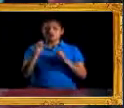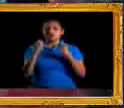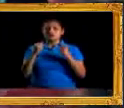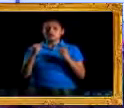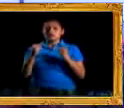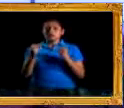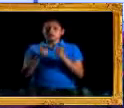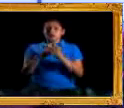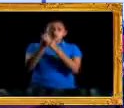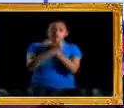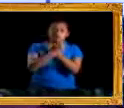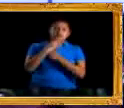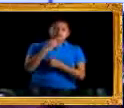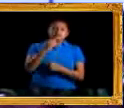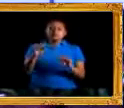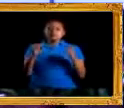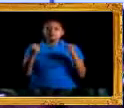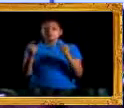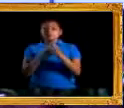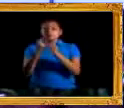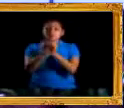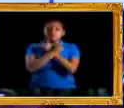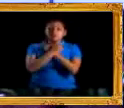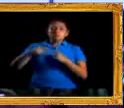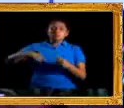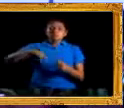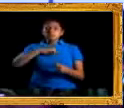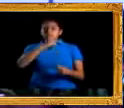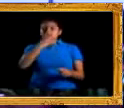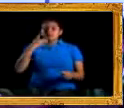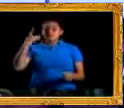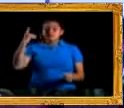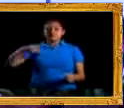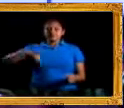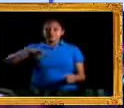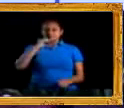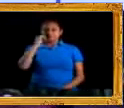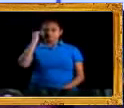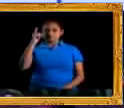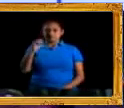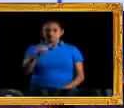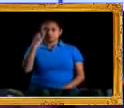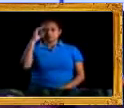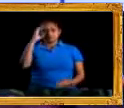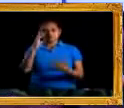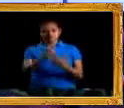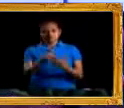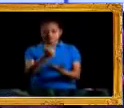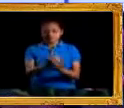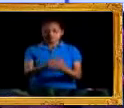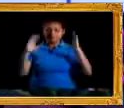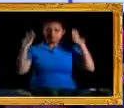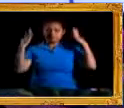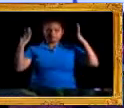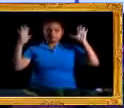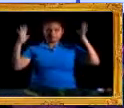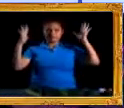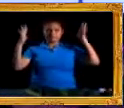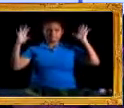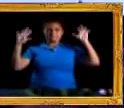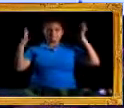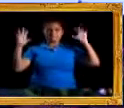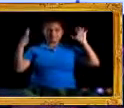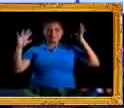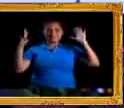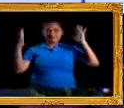amor, hermano. Lo hacemos por amor a nuestro Dios, a nuestro Señor. ¿Cuántos lo creen, hermano, esta mañana? ¿Cuántos